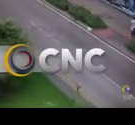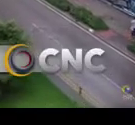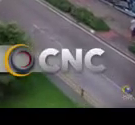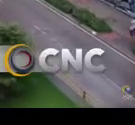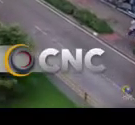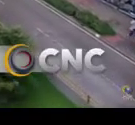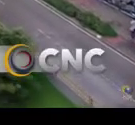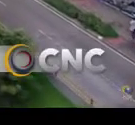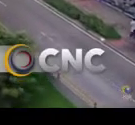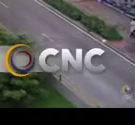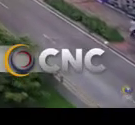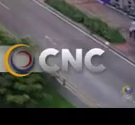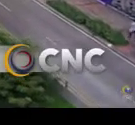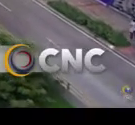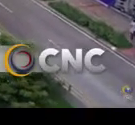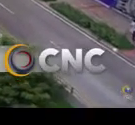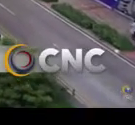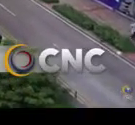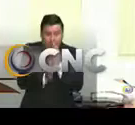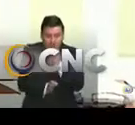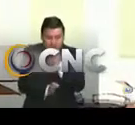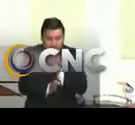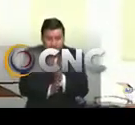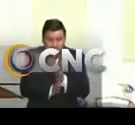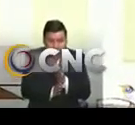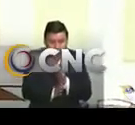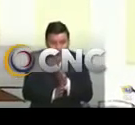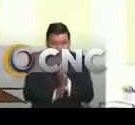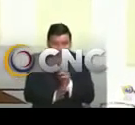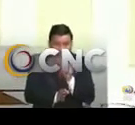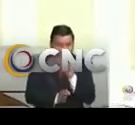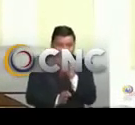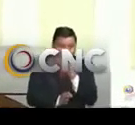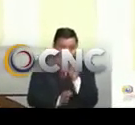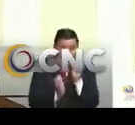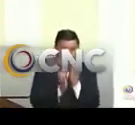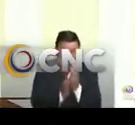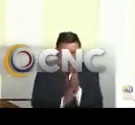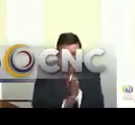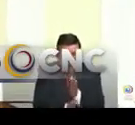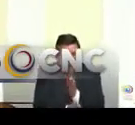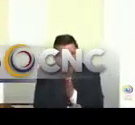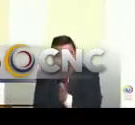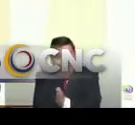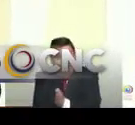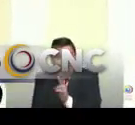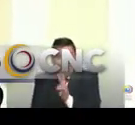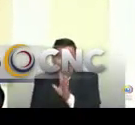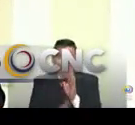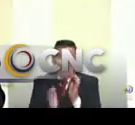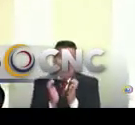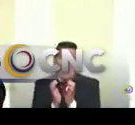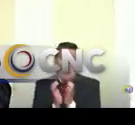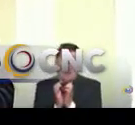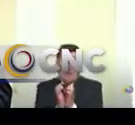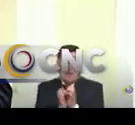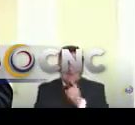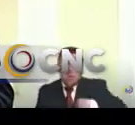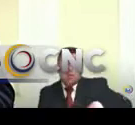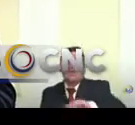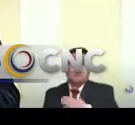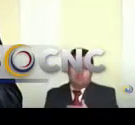Con la prolongación de la cuarentena en el país, entre el 11 de mayo y el 25 de mayo, nosotros